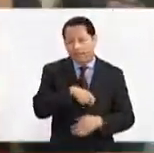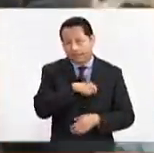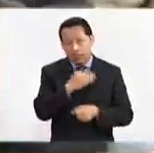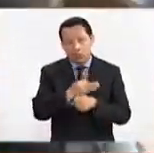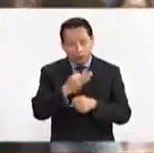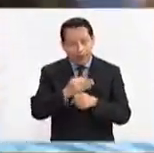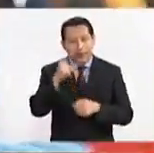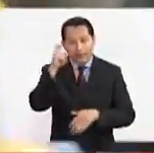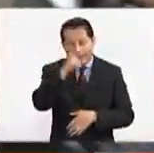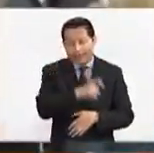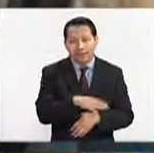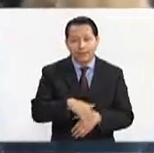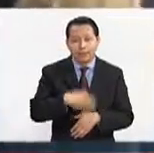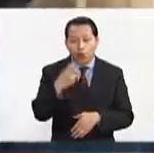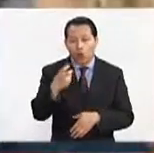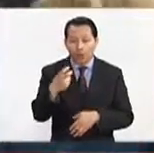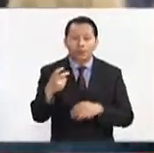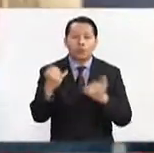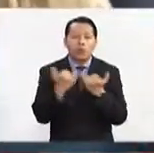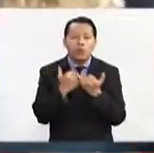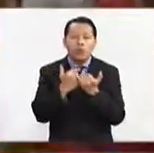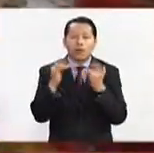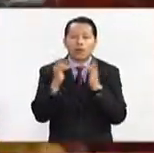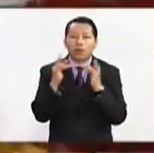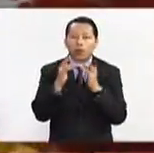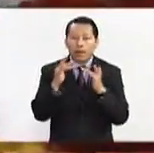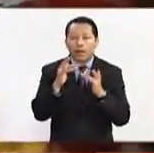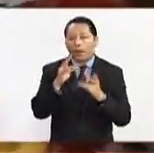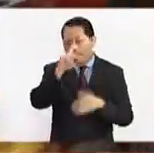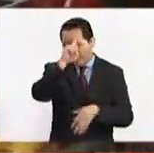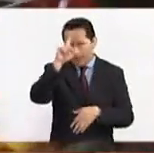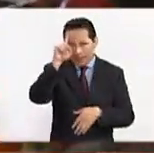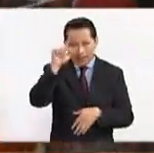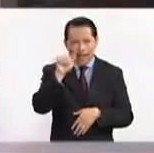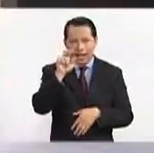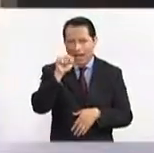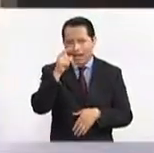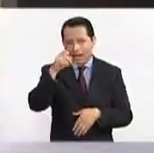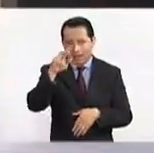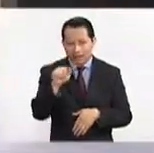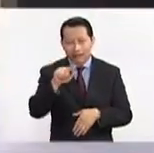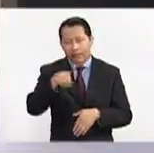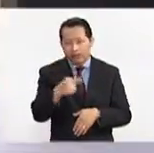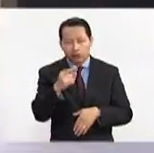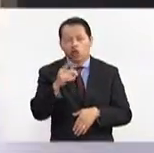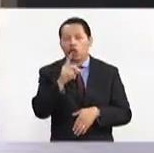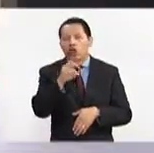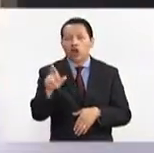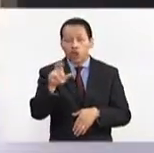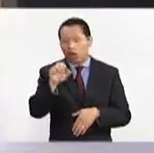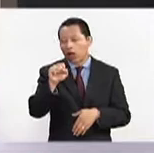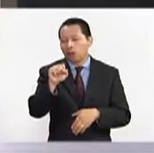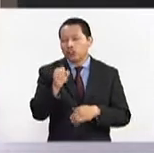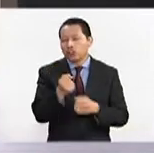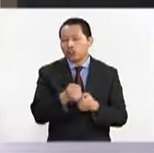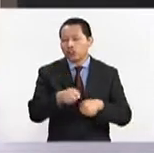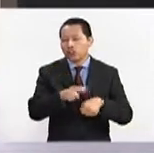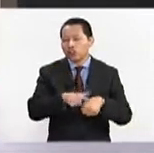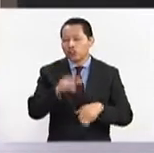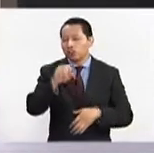y por eso vamos a comunicarnos hasta Madrid con Andrés Villena. Él es doctor en sociología y analista